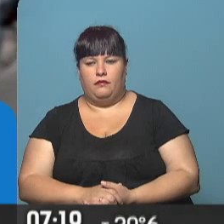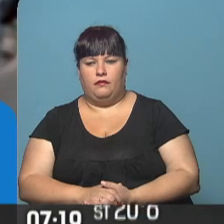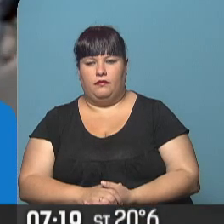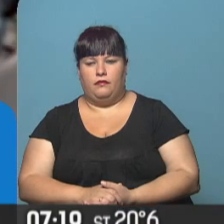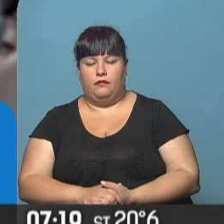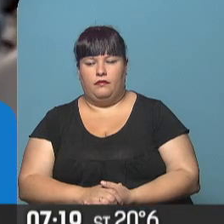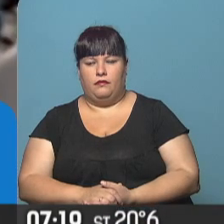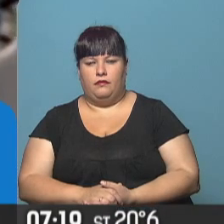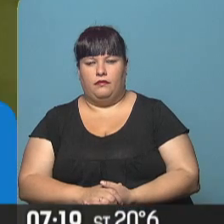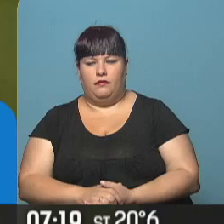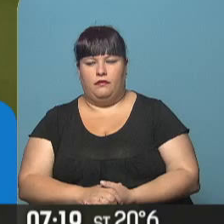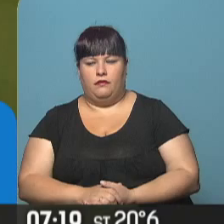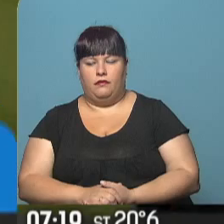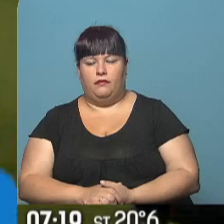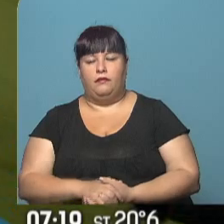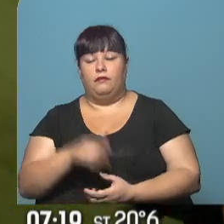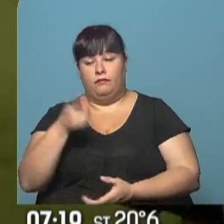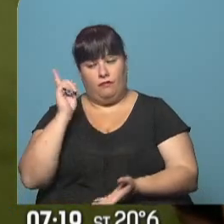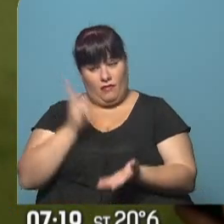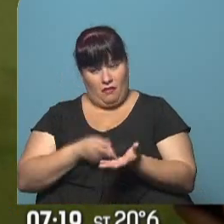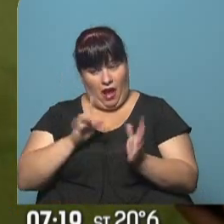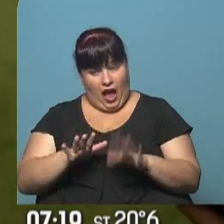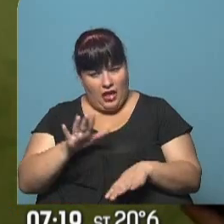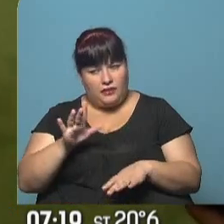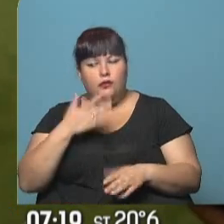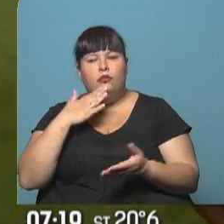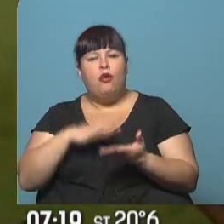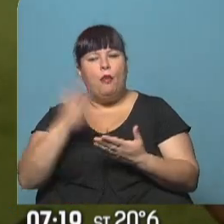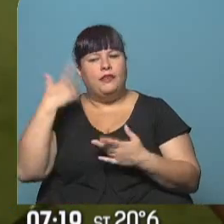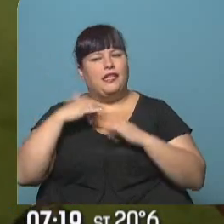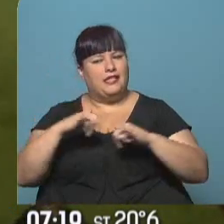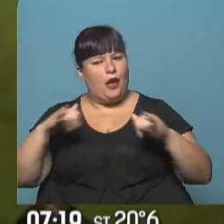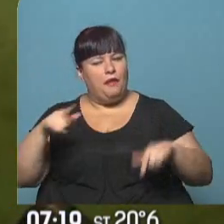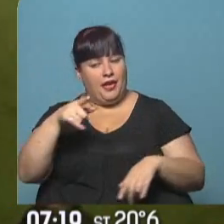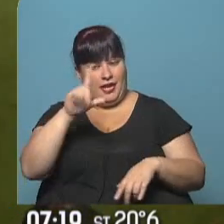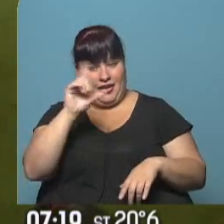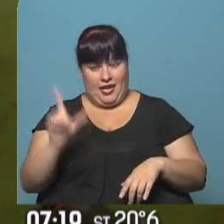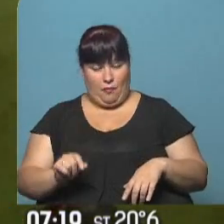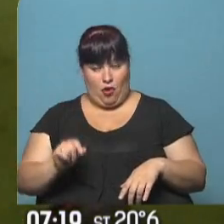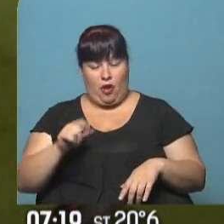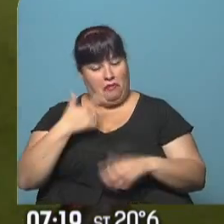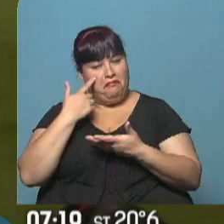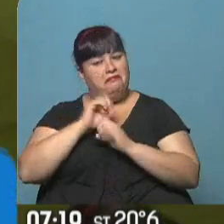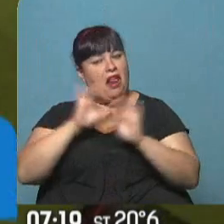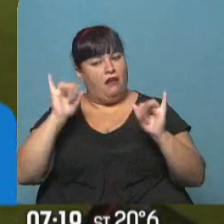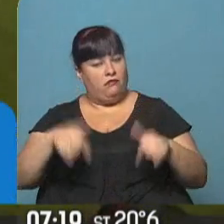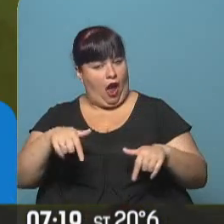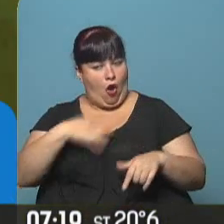conflitti. Esta decisión fue una promesa de campaña que el republicano cristaliza